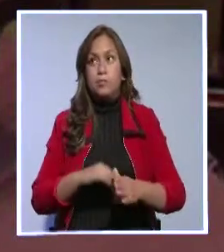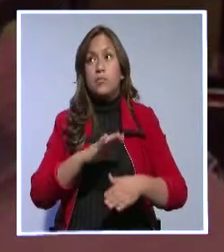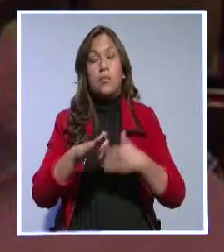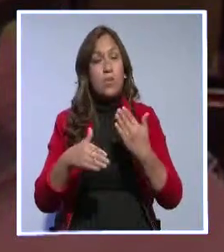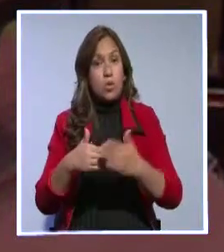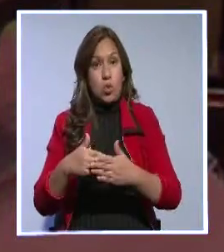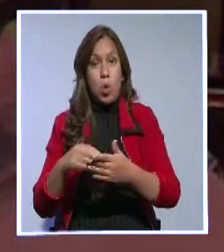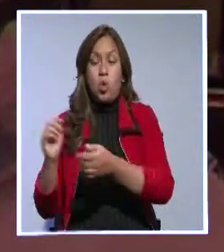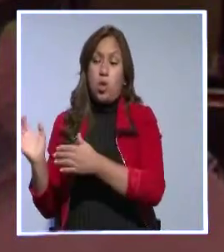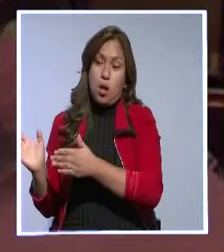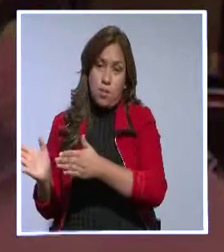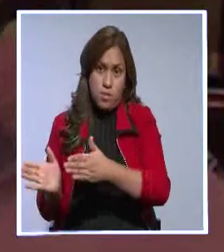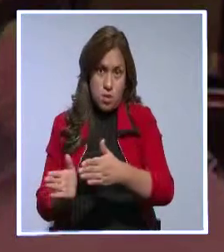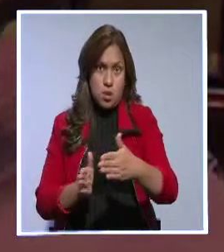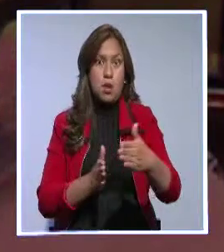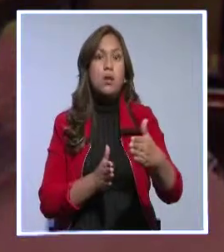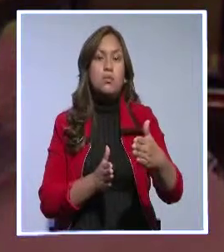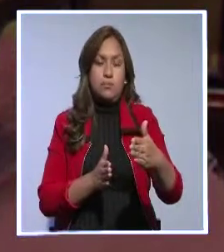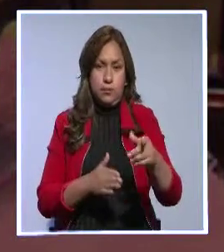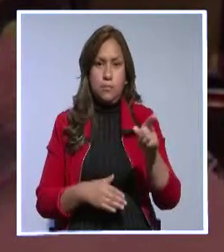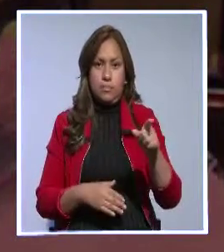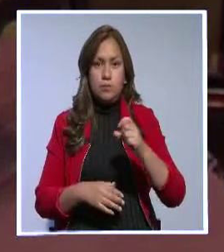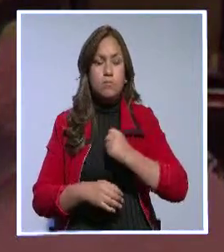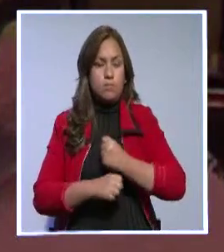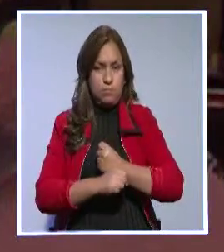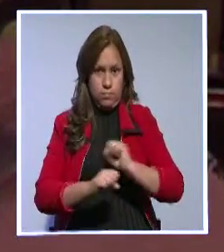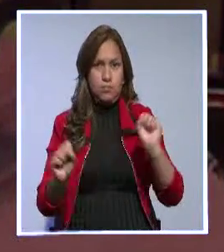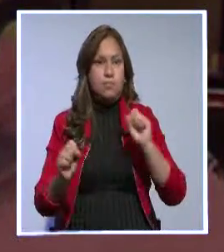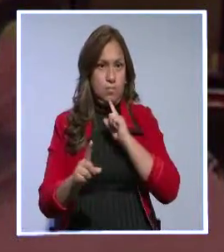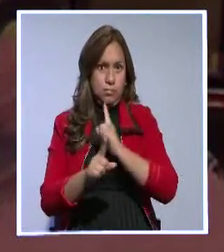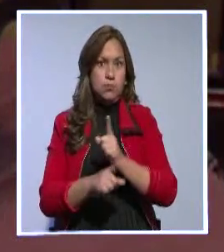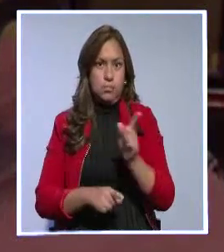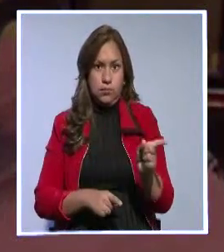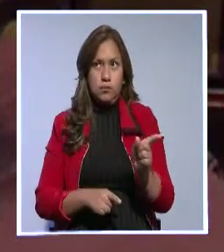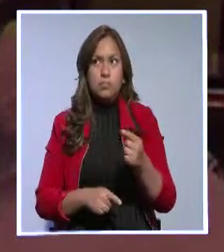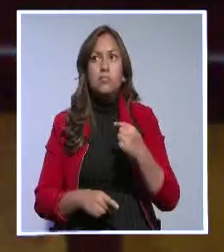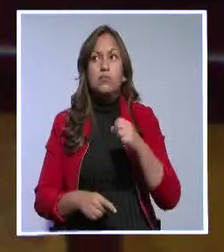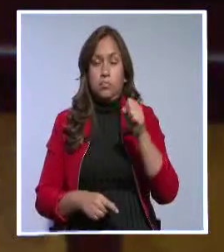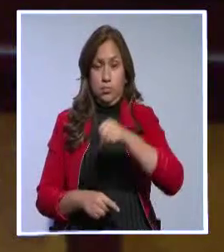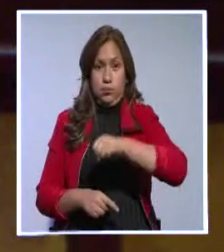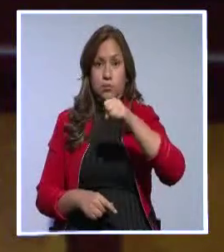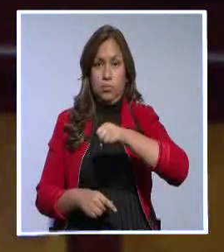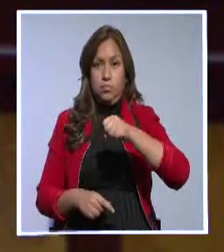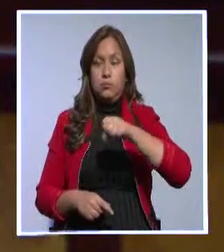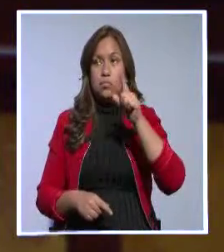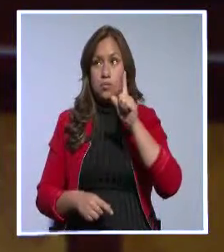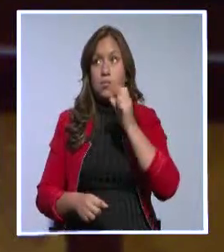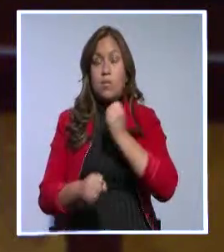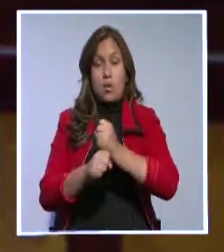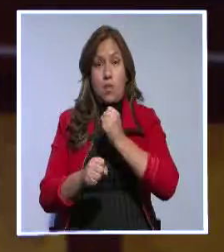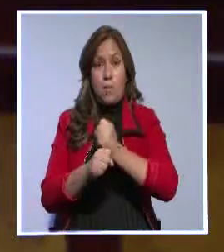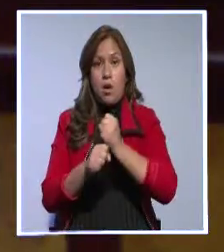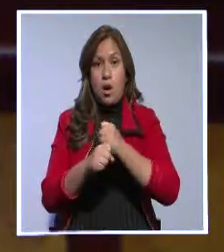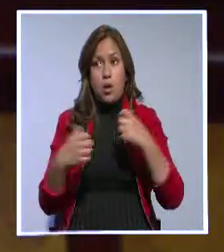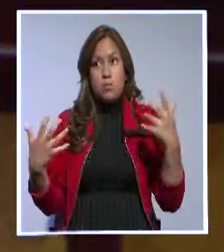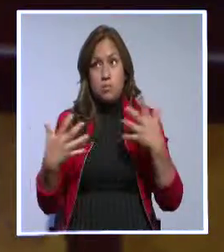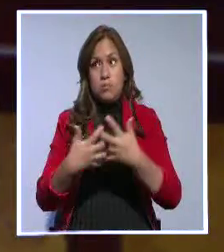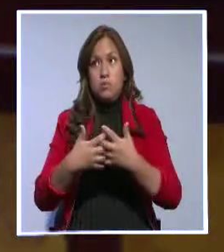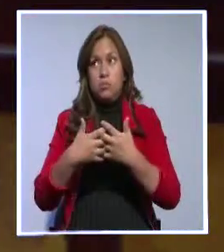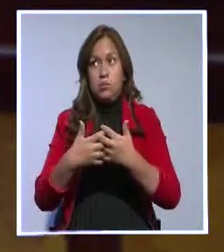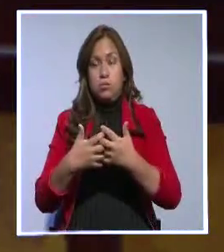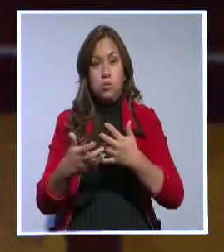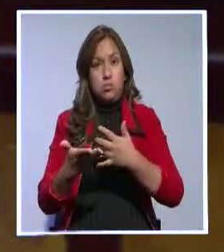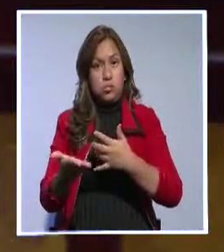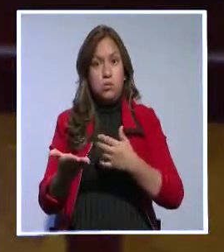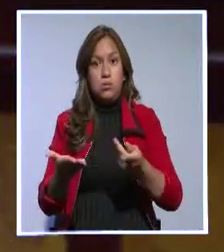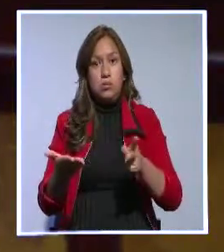que andrés han podido realizar y los operativos que han trabajo en conjunto que gracias a los micrófonos amigos como